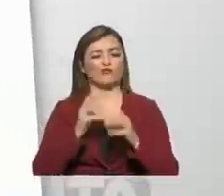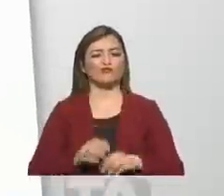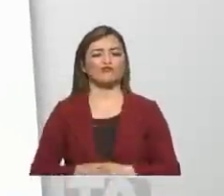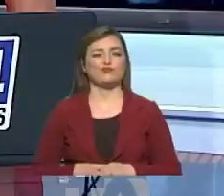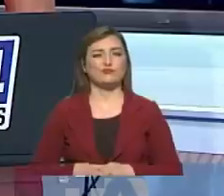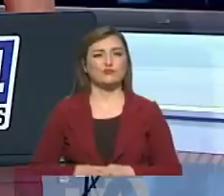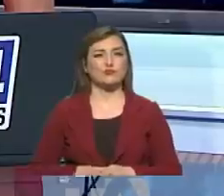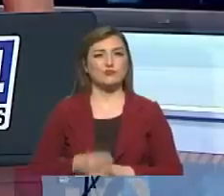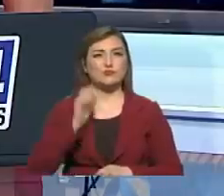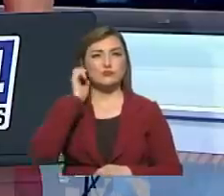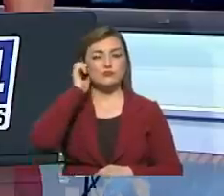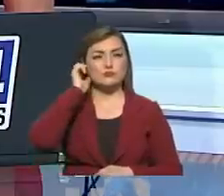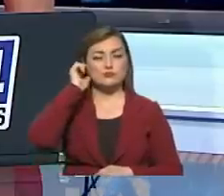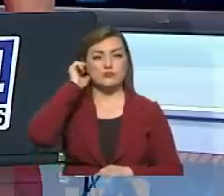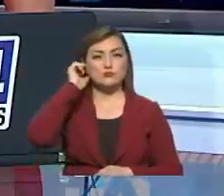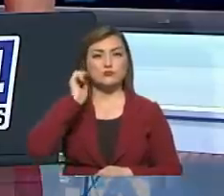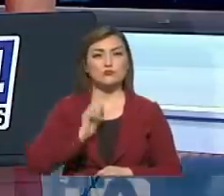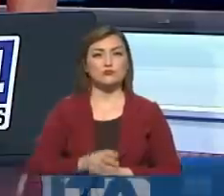indultos.